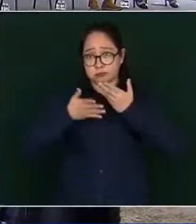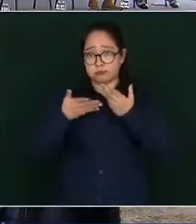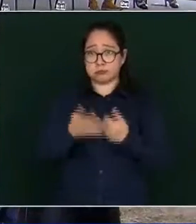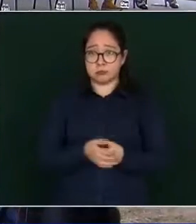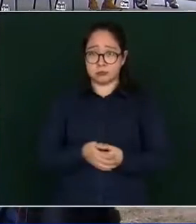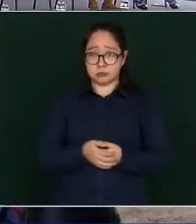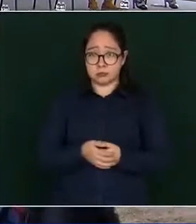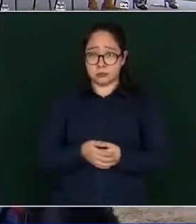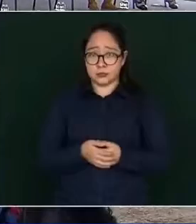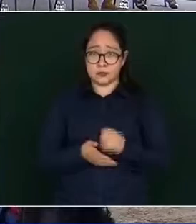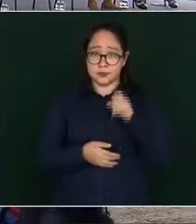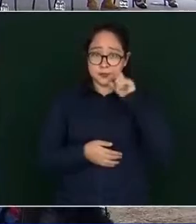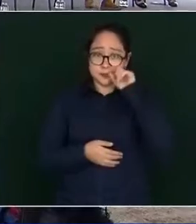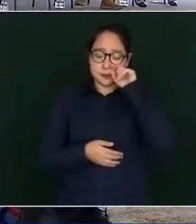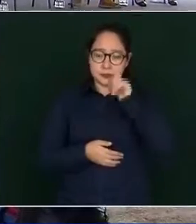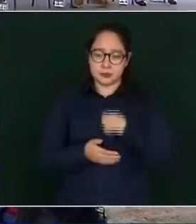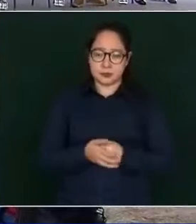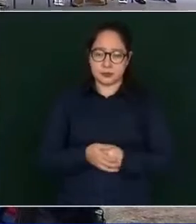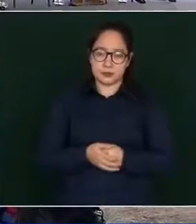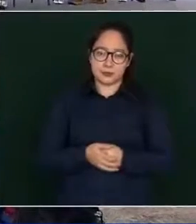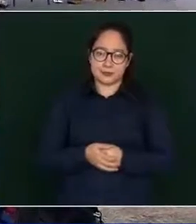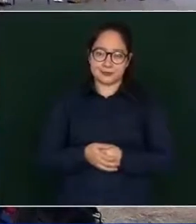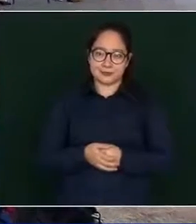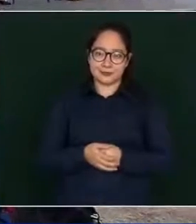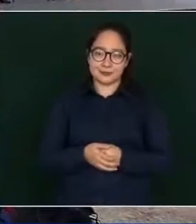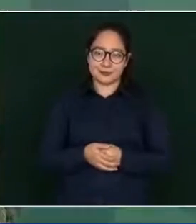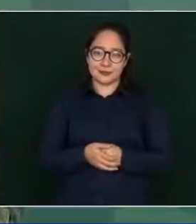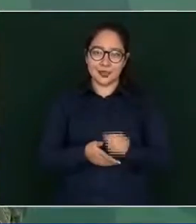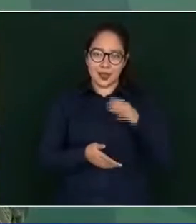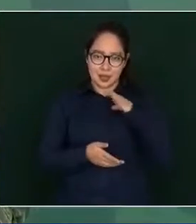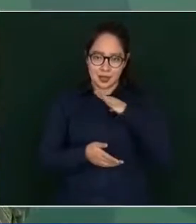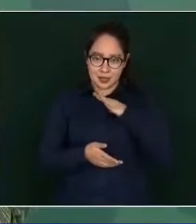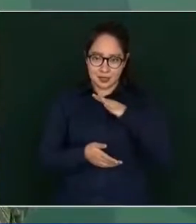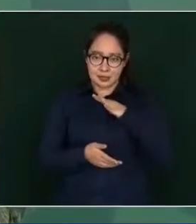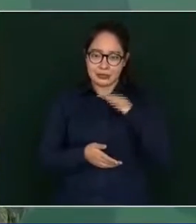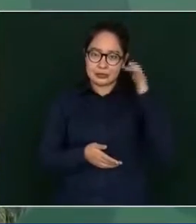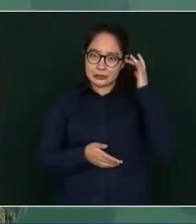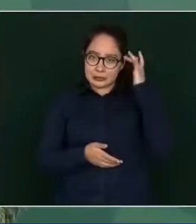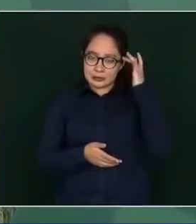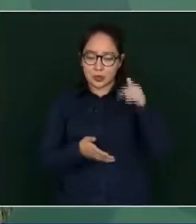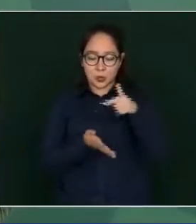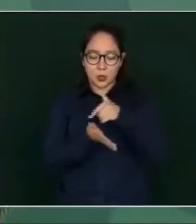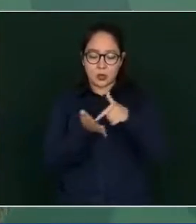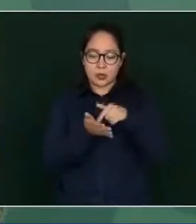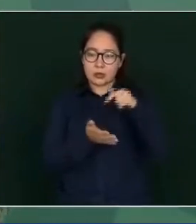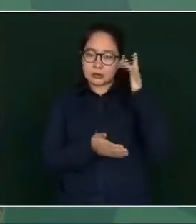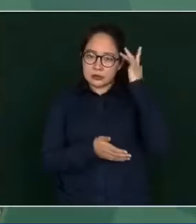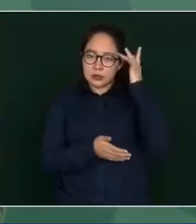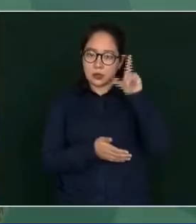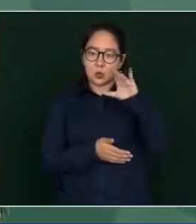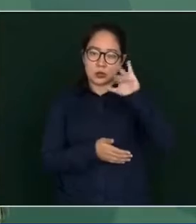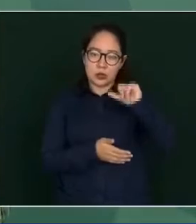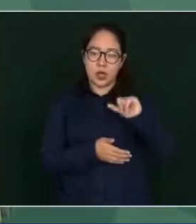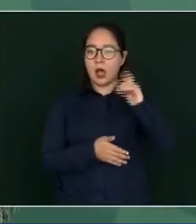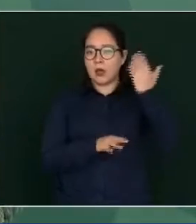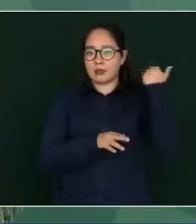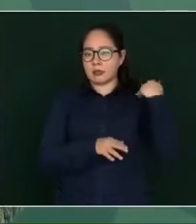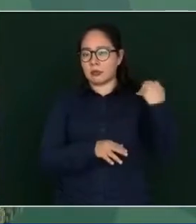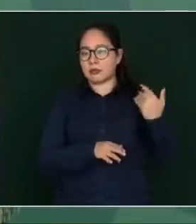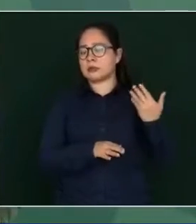puede hablar. Sí. Viene ahí en Santa Lucía, en donde se ubicaba la base aérea militar número 1, en